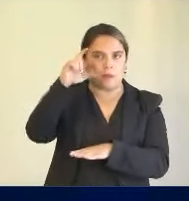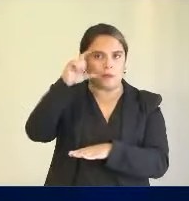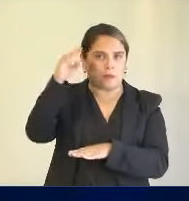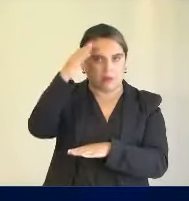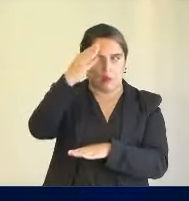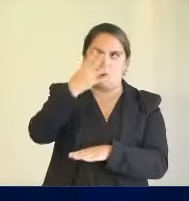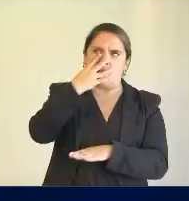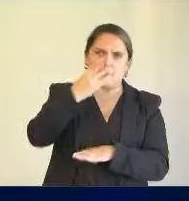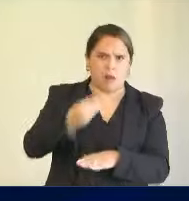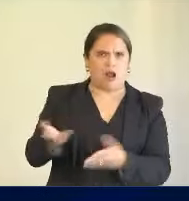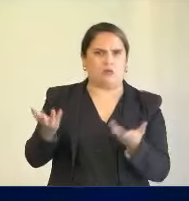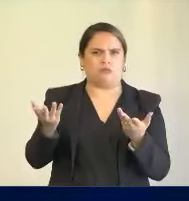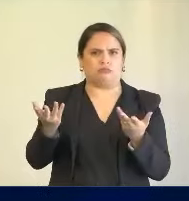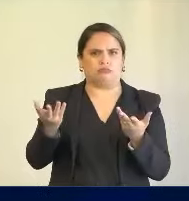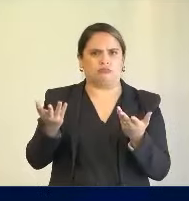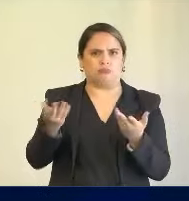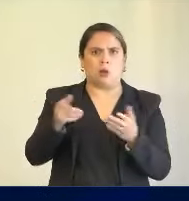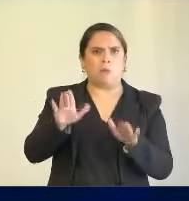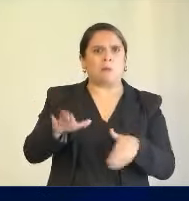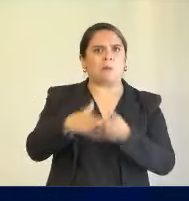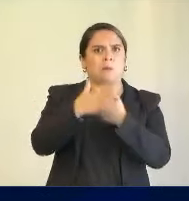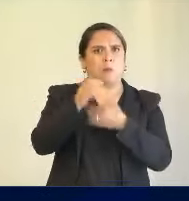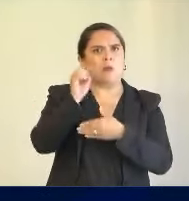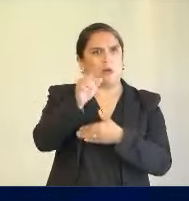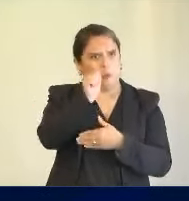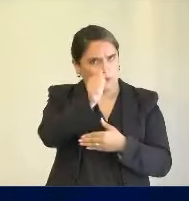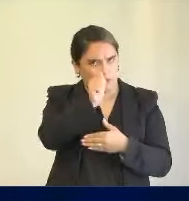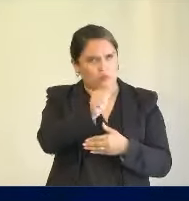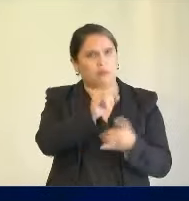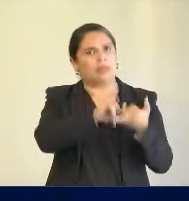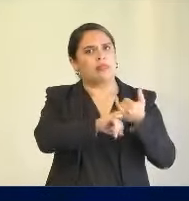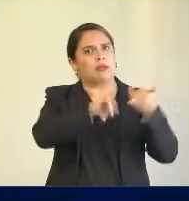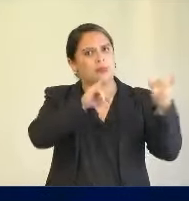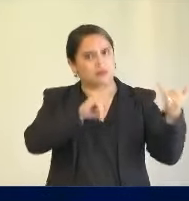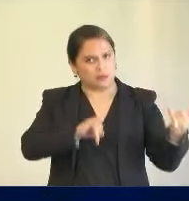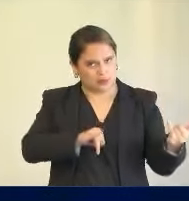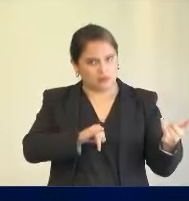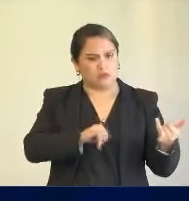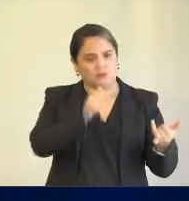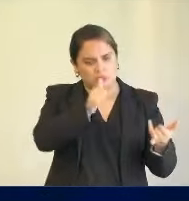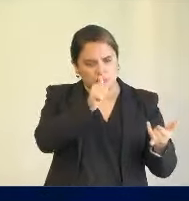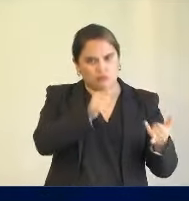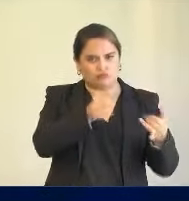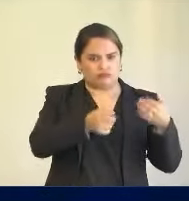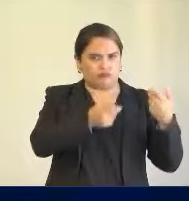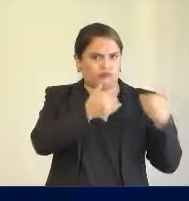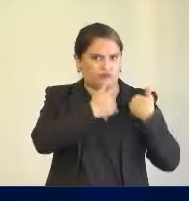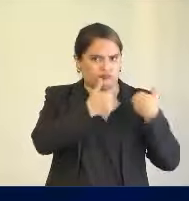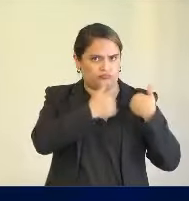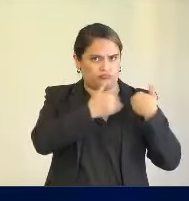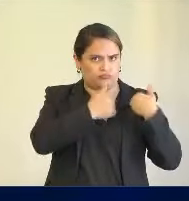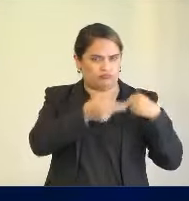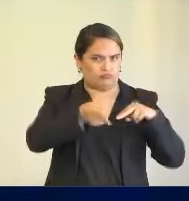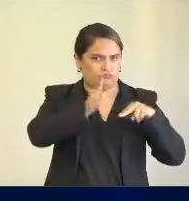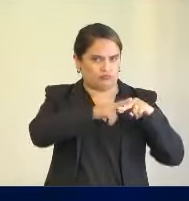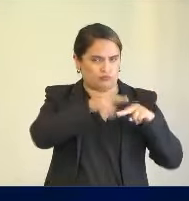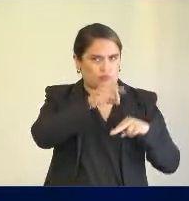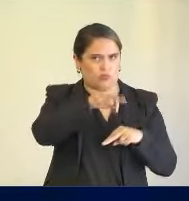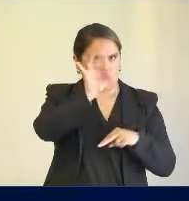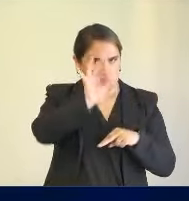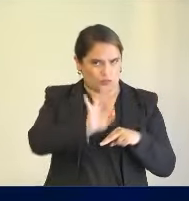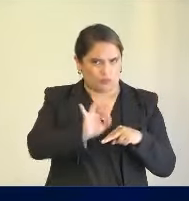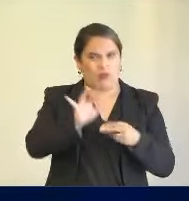pero no le dicen que el banco de la República es autónomo y que maneja las tasas sí y que vivimos de la